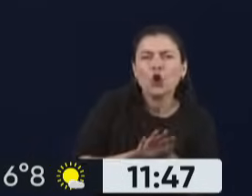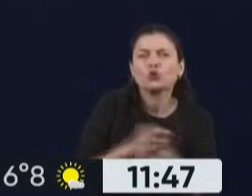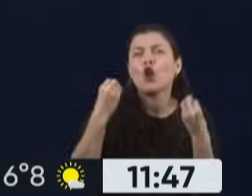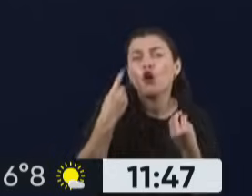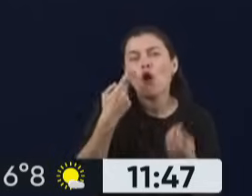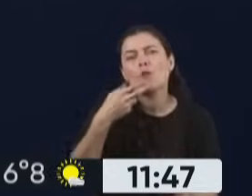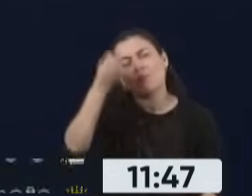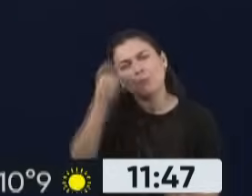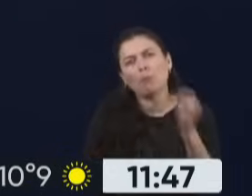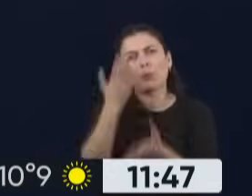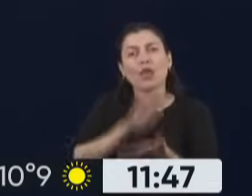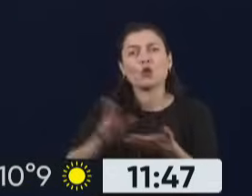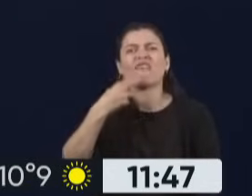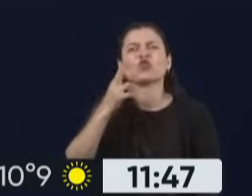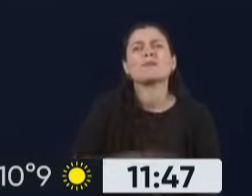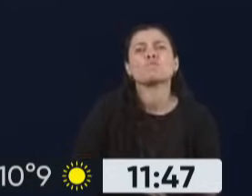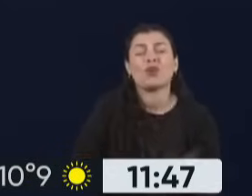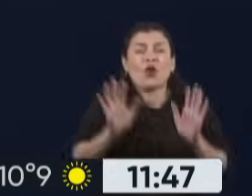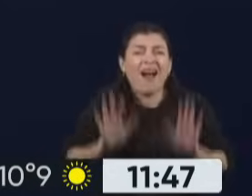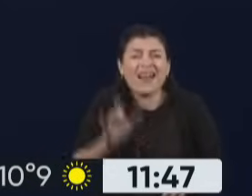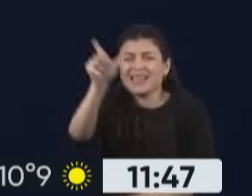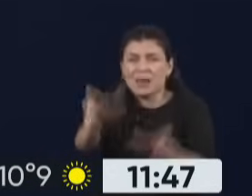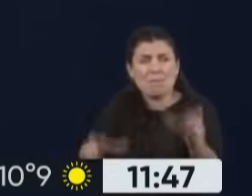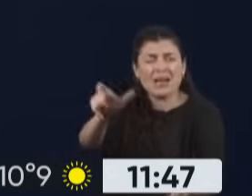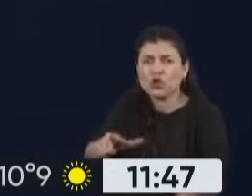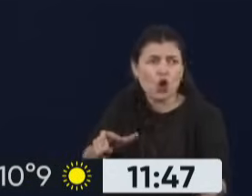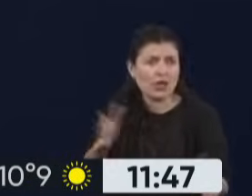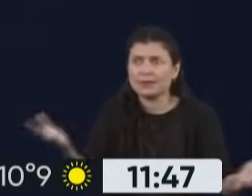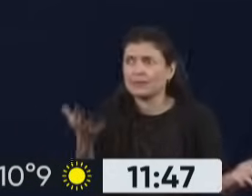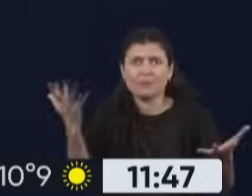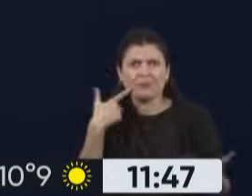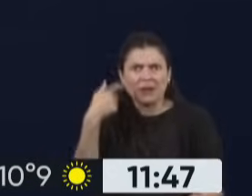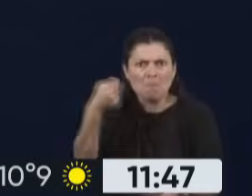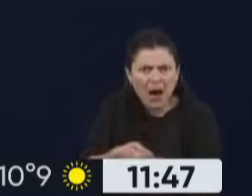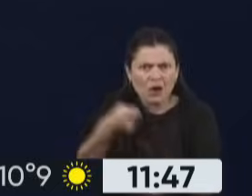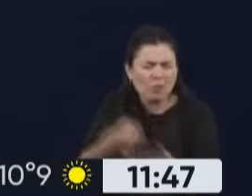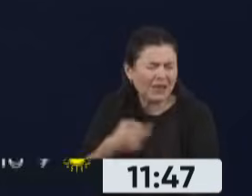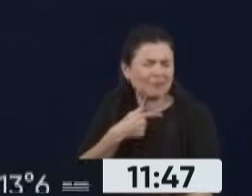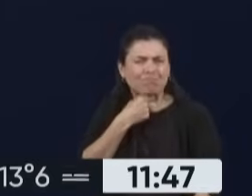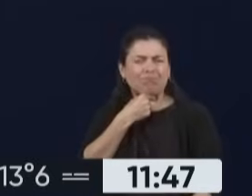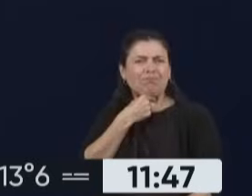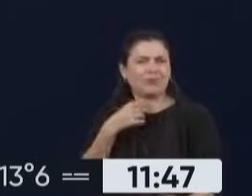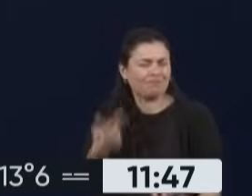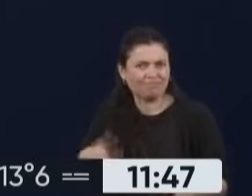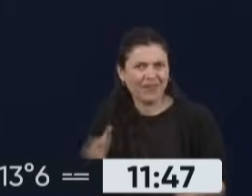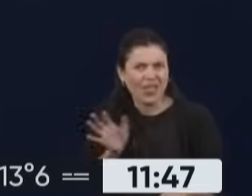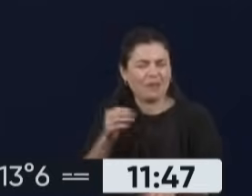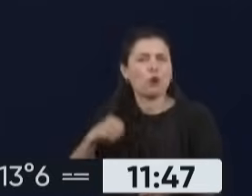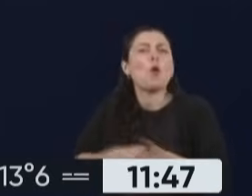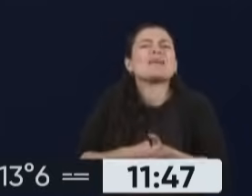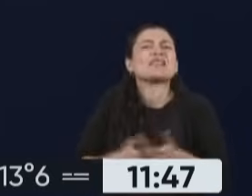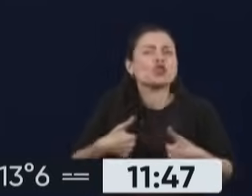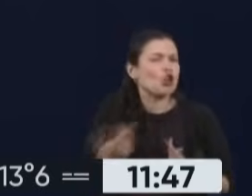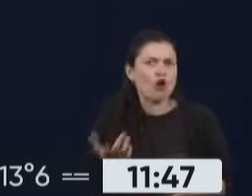que hicieron que naturalmente mucha gente tuviera que empezar a irse al sector informal, porque si no quebraban, porque